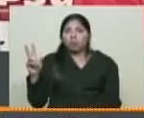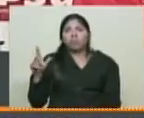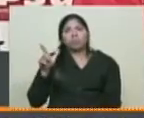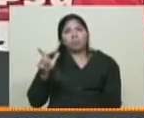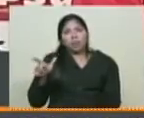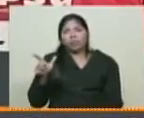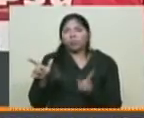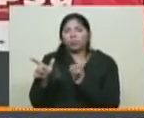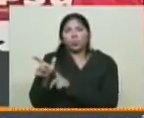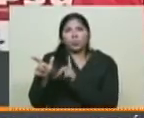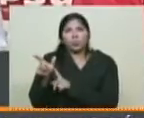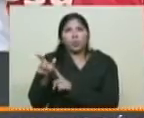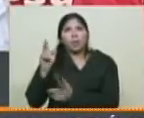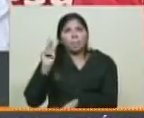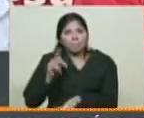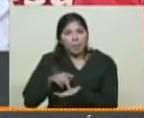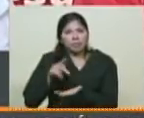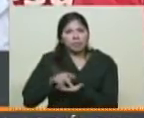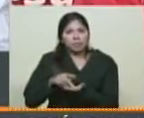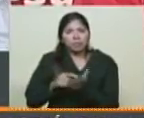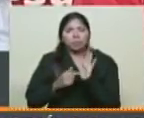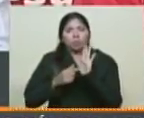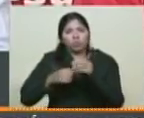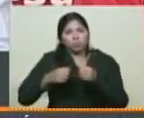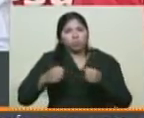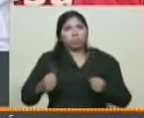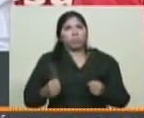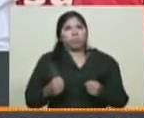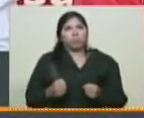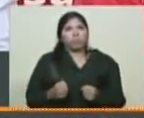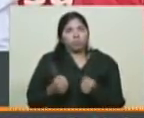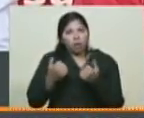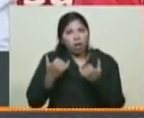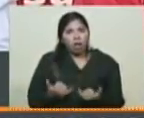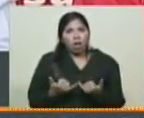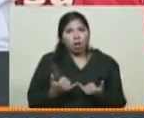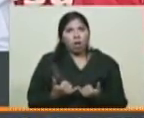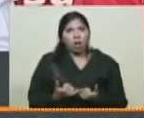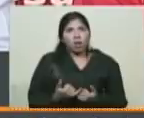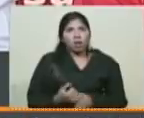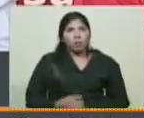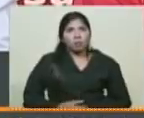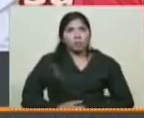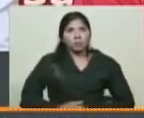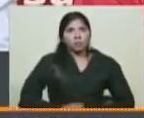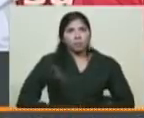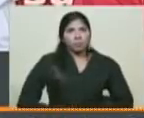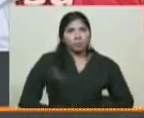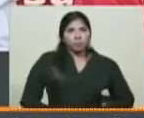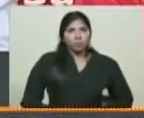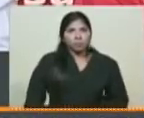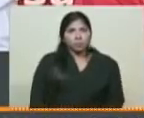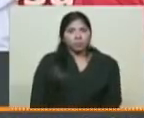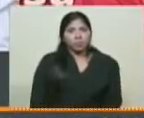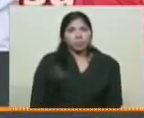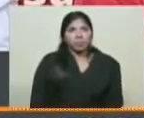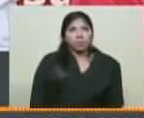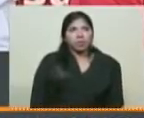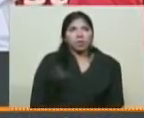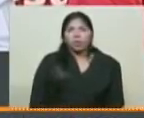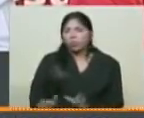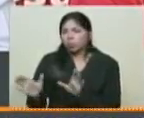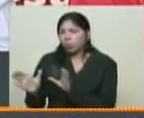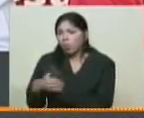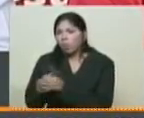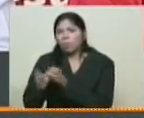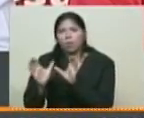Venezuela tendrá su participación protagónica. Y desde ya, a nuestra militancia, a nuestra VCH, a nuestro CLP,